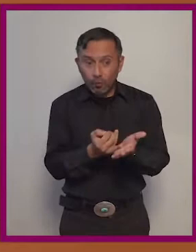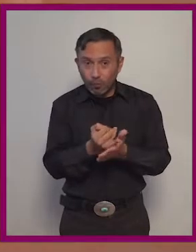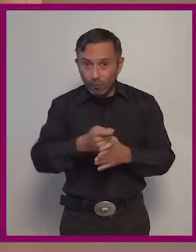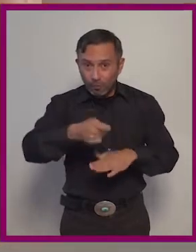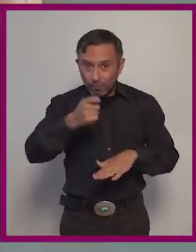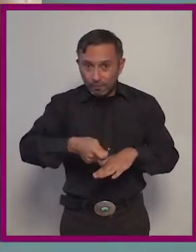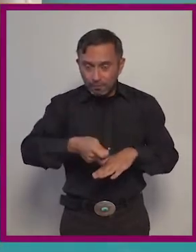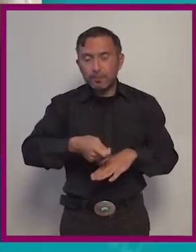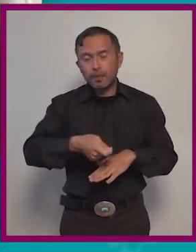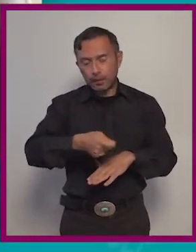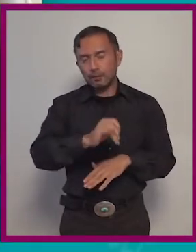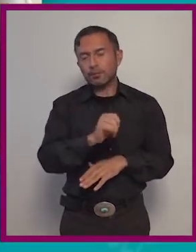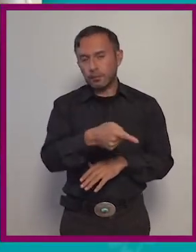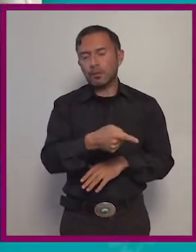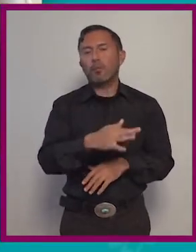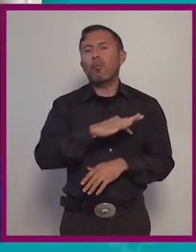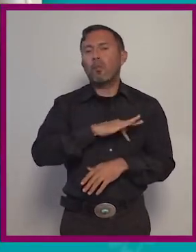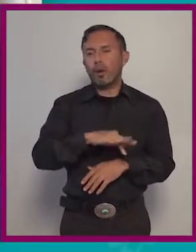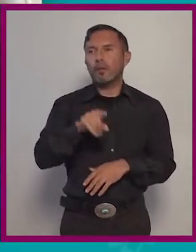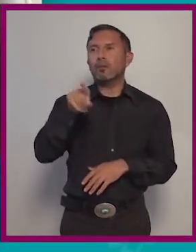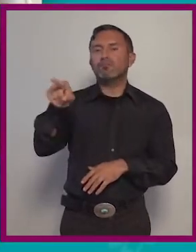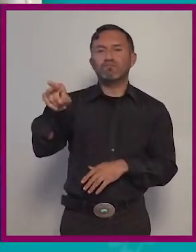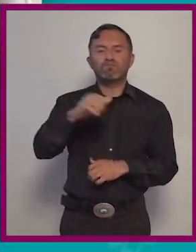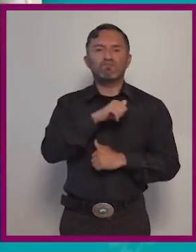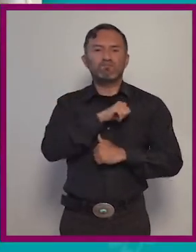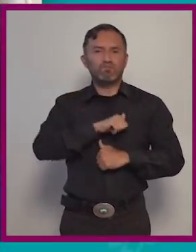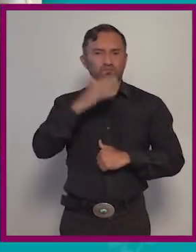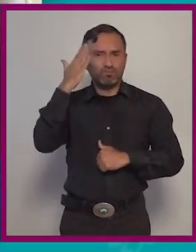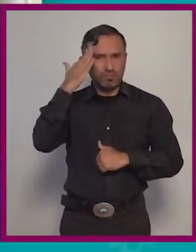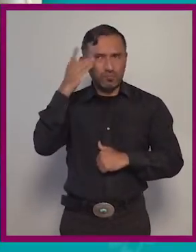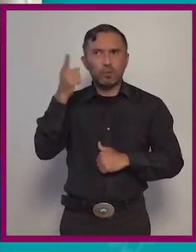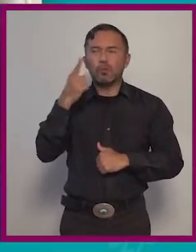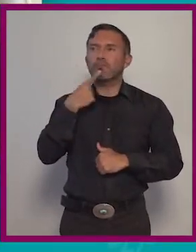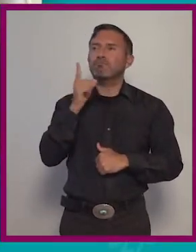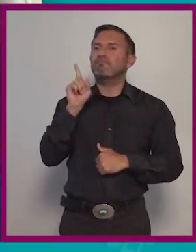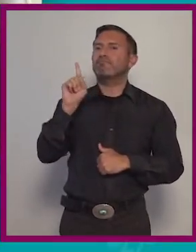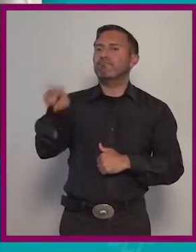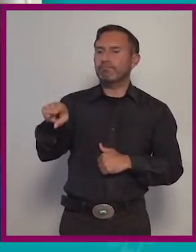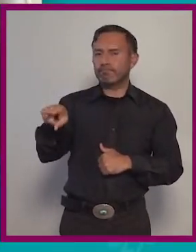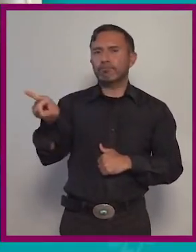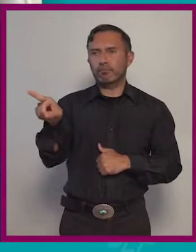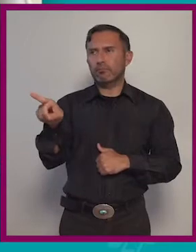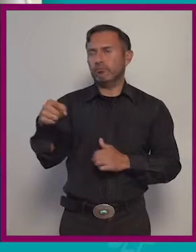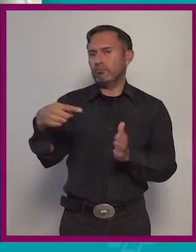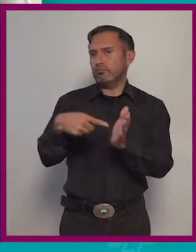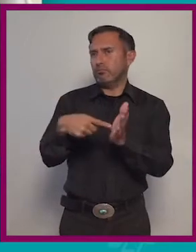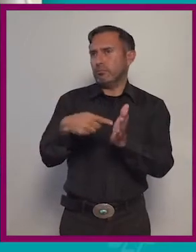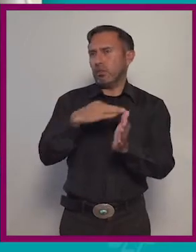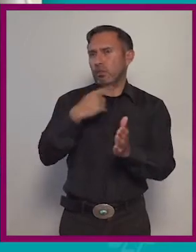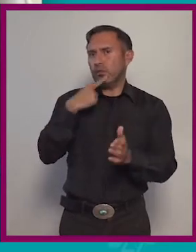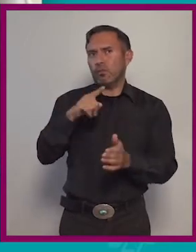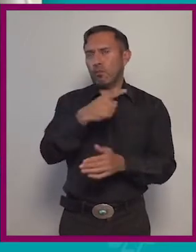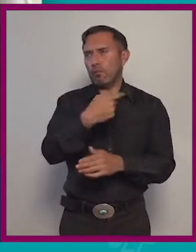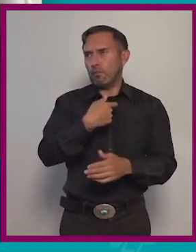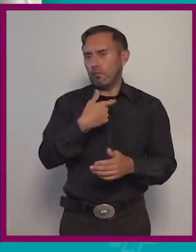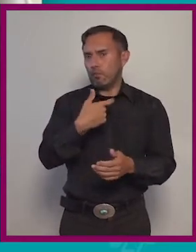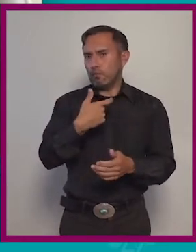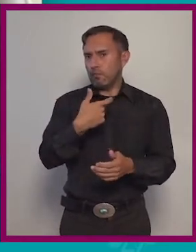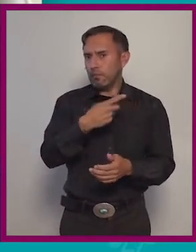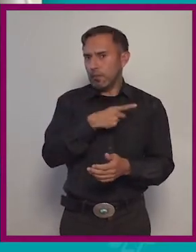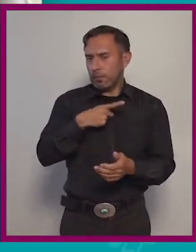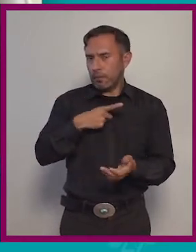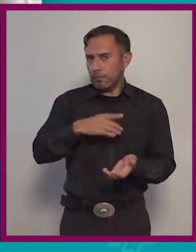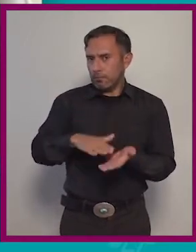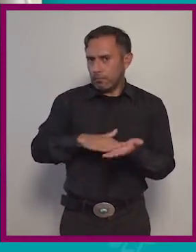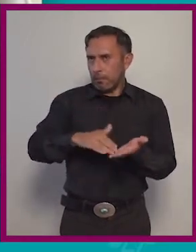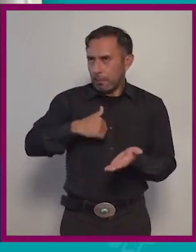sí poder acudir a las instancias civiles, hacer un reclamo de indemnización, es decir, a que